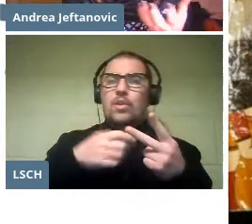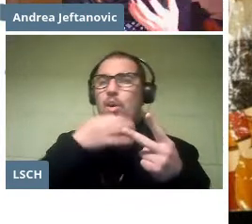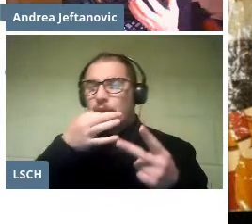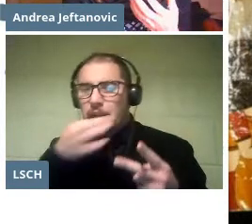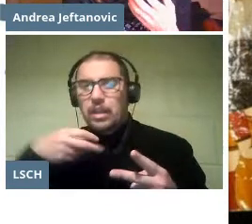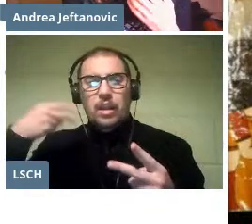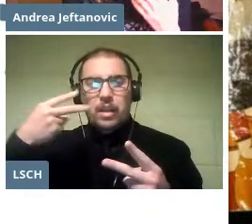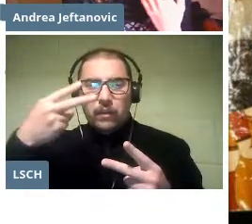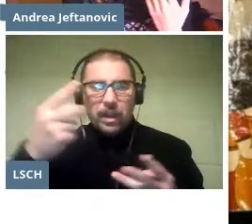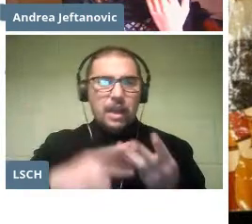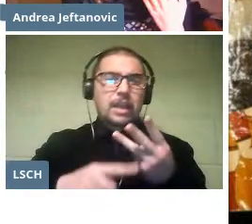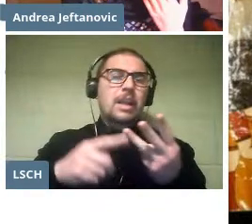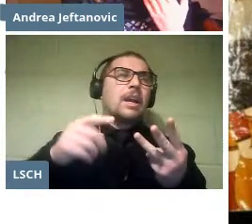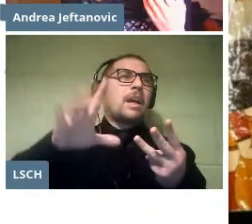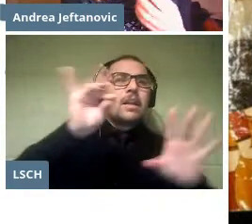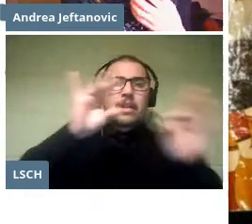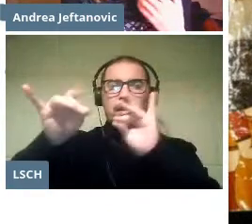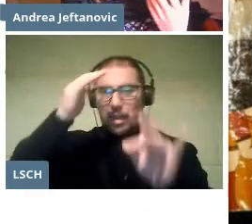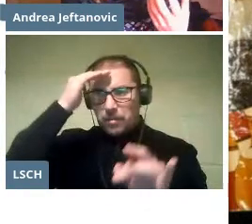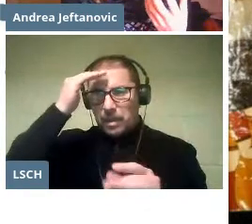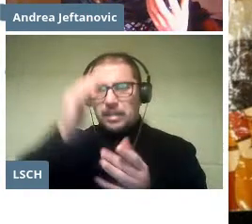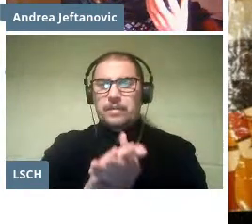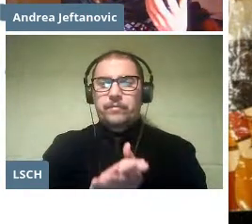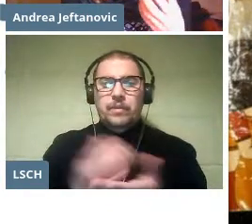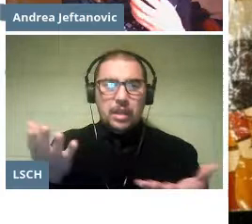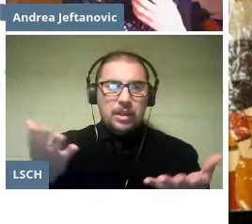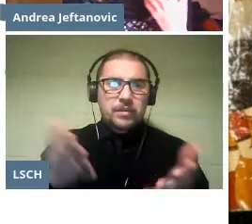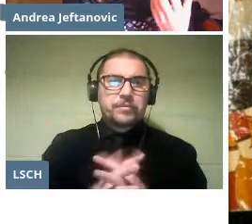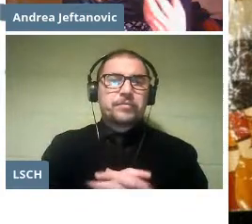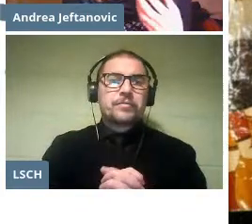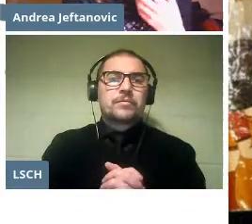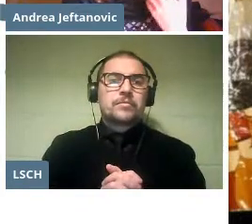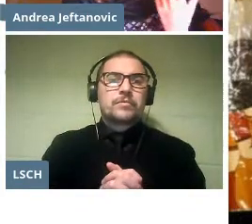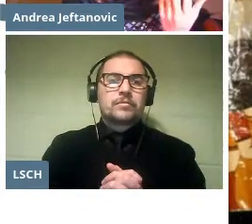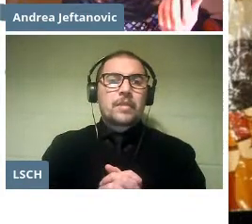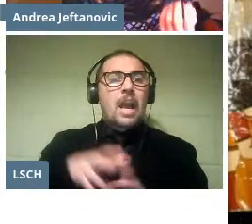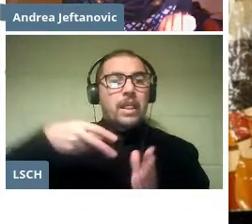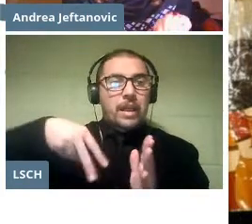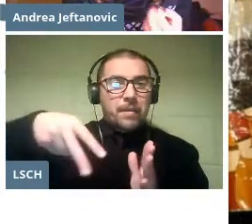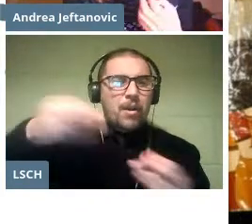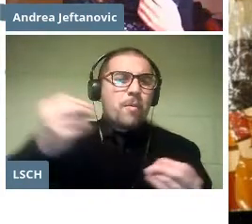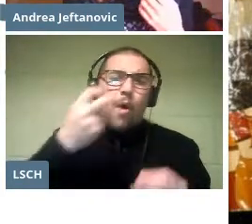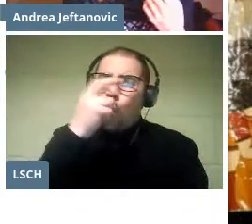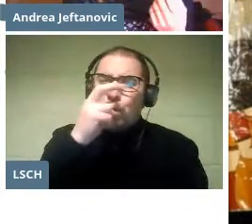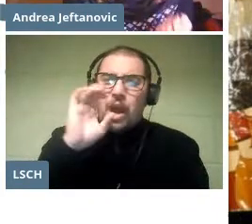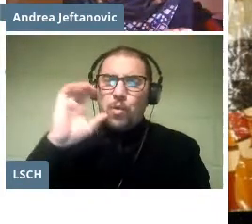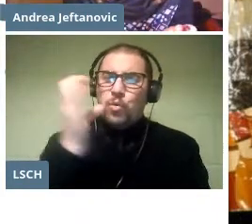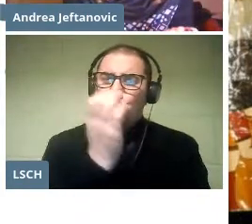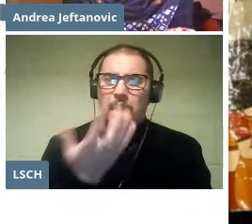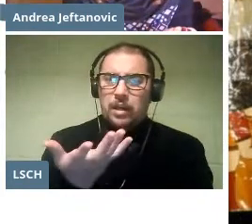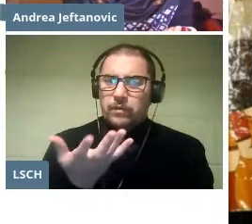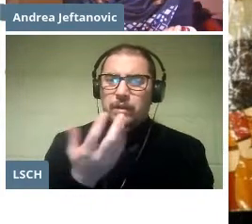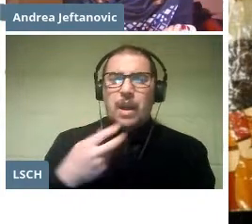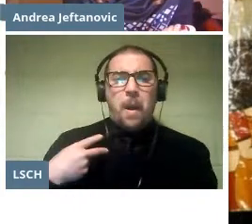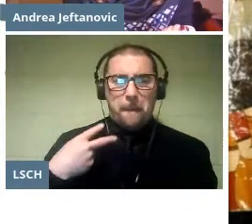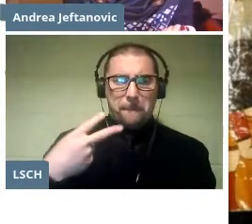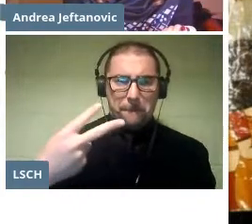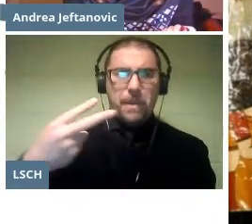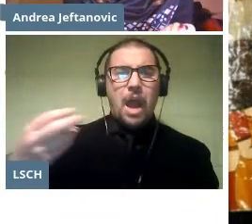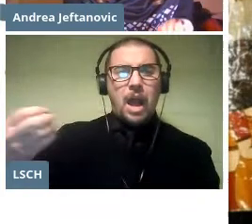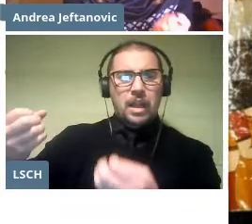viajes, registros de experiencia, que han desplegado el acto de caminar como curiosidad cultural, viaje de